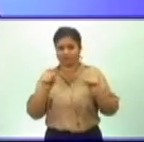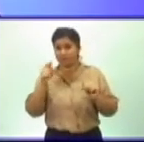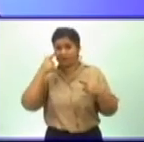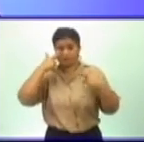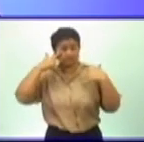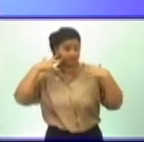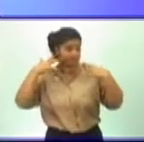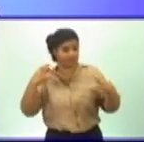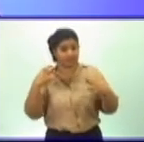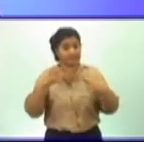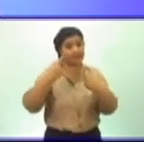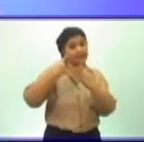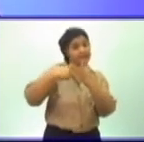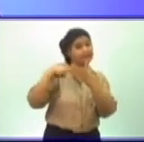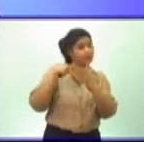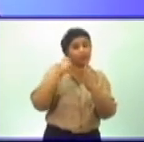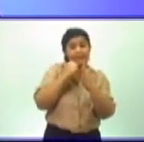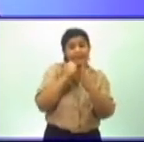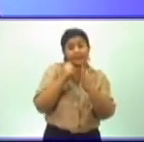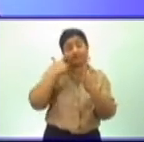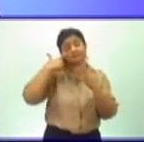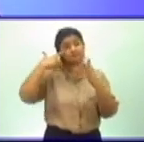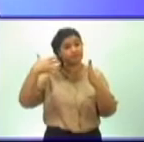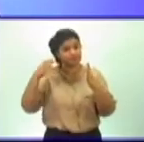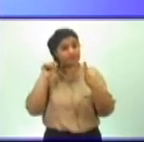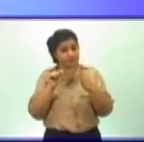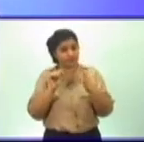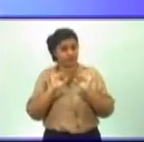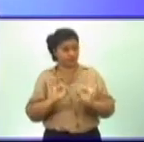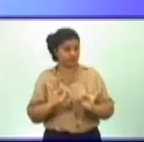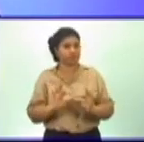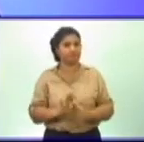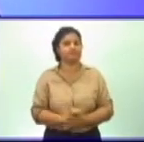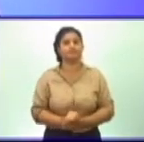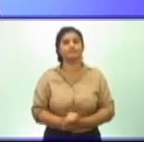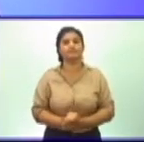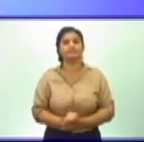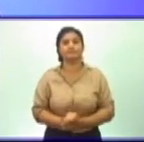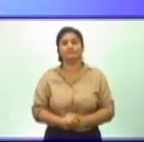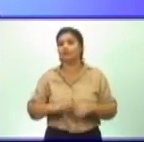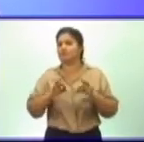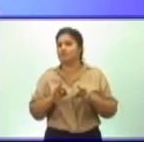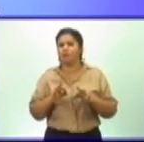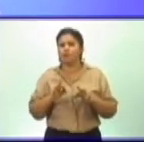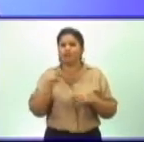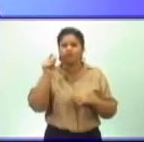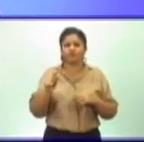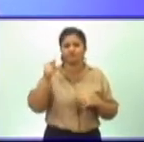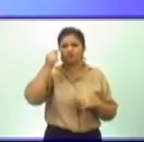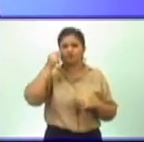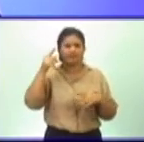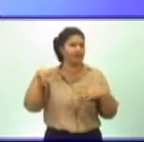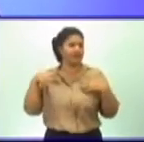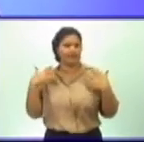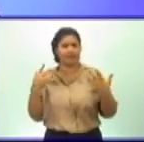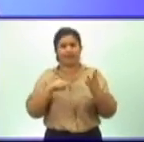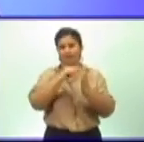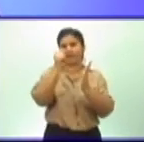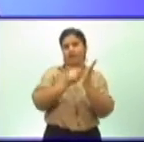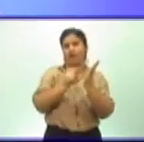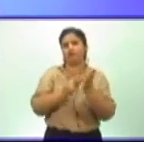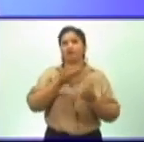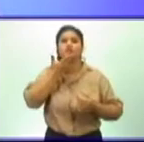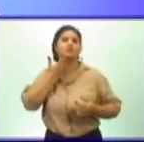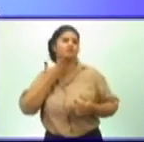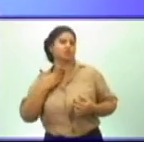Así consigue la verosimilitud. A través de ellos muestra el carácter, sus intenciones. Recuerden